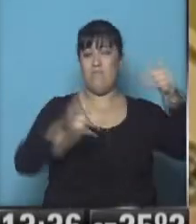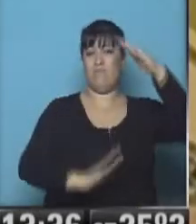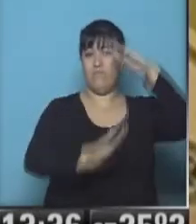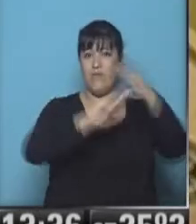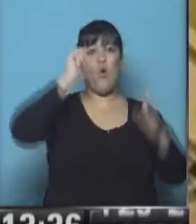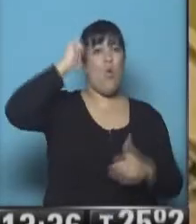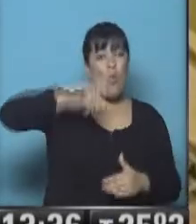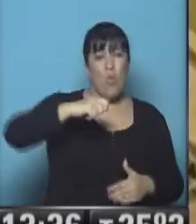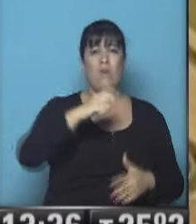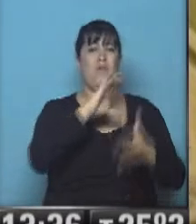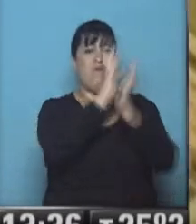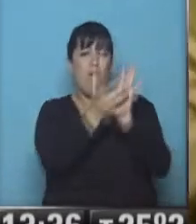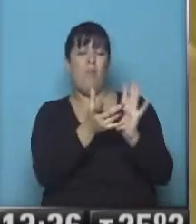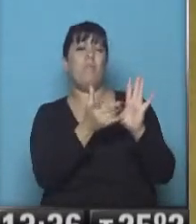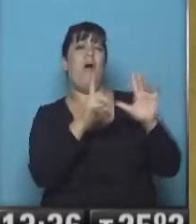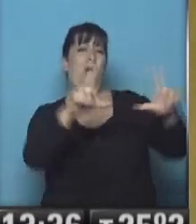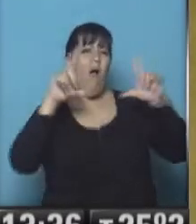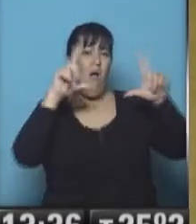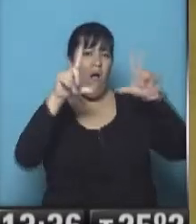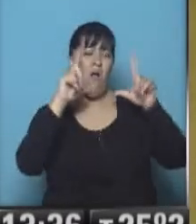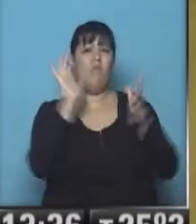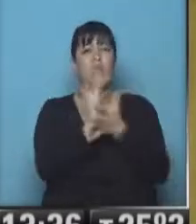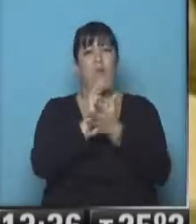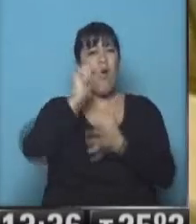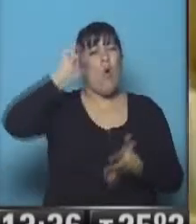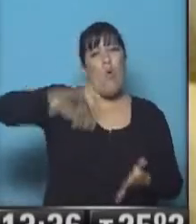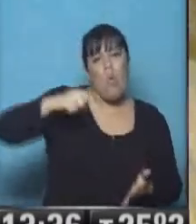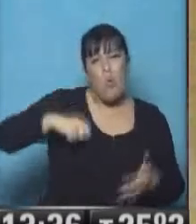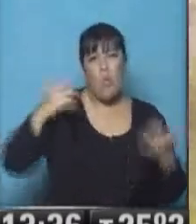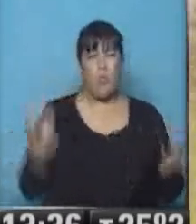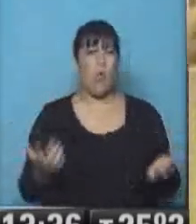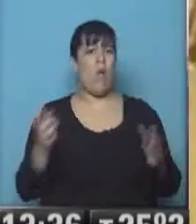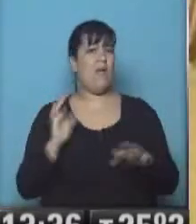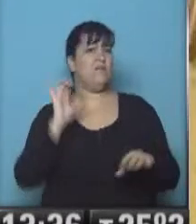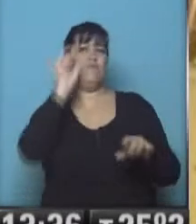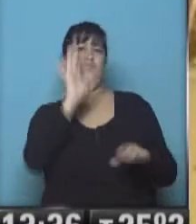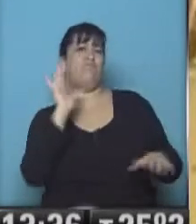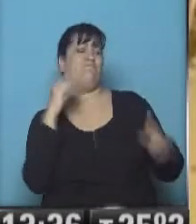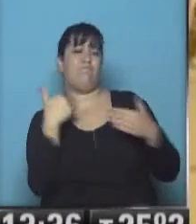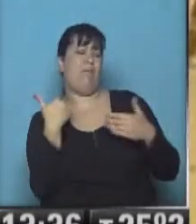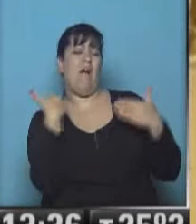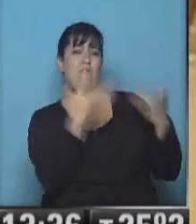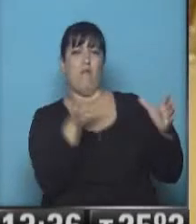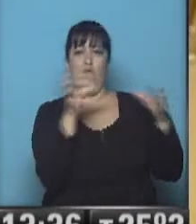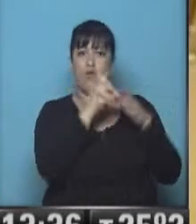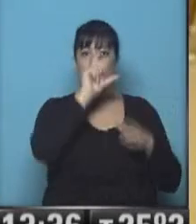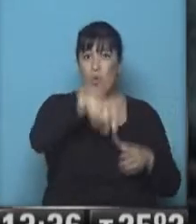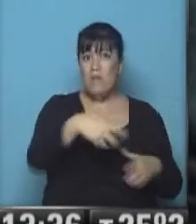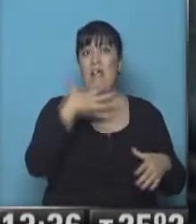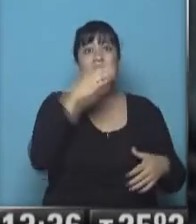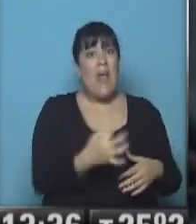presentado por algunos sectores mediáticos como si fuera un juez por antonomasia de los Estados Unidos cuando en verdad se trata de un